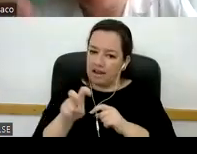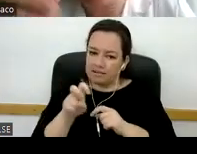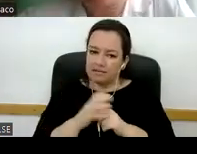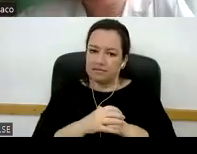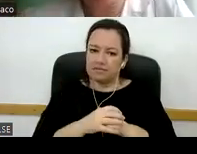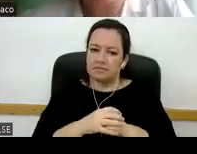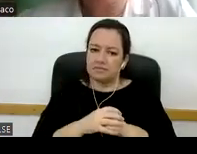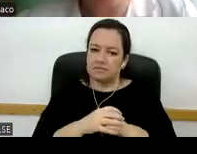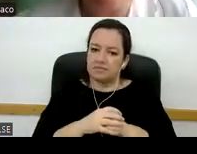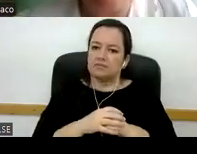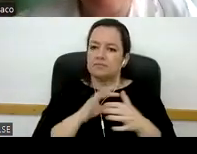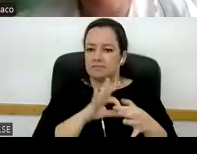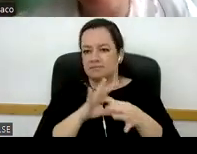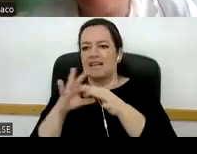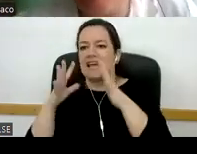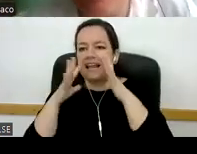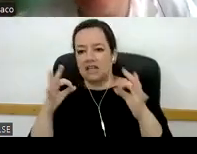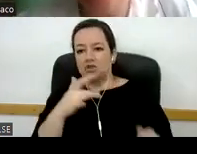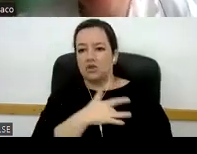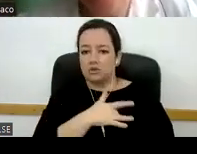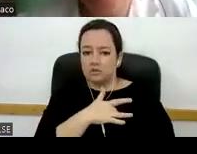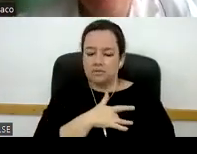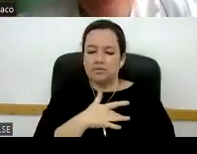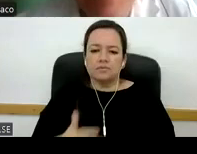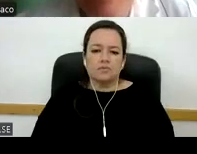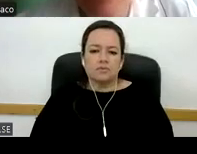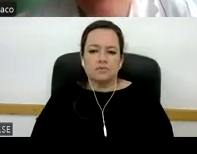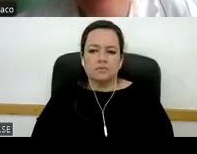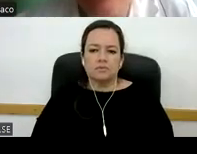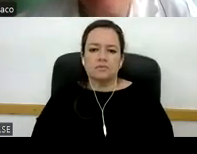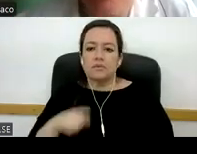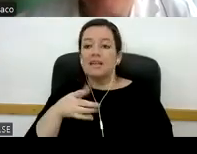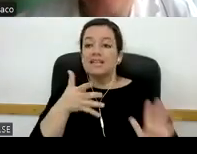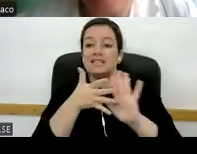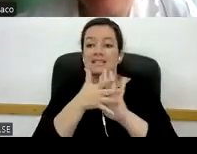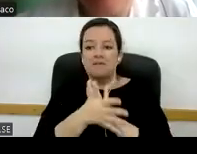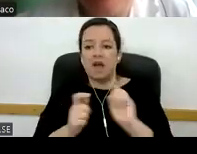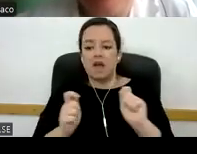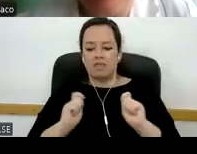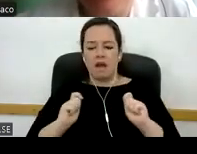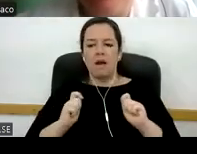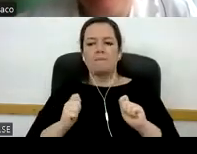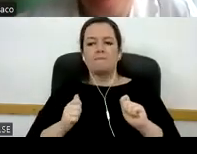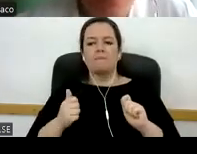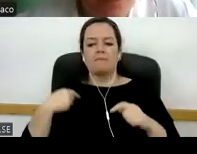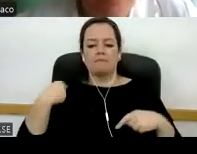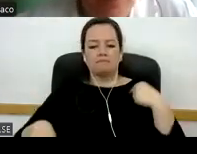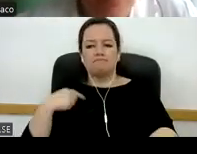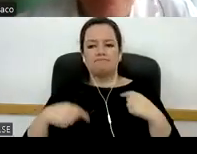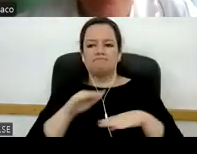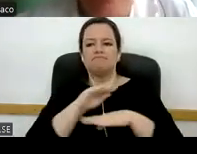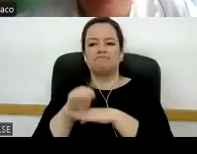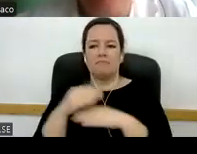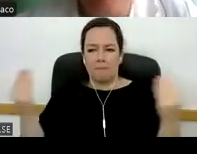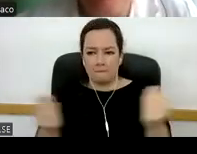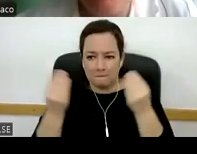sí podemos enlazarlo con el riesgo cardiovascular. Y el Cistus incanus, como potente antioxidante que es, también nos podría ayudar en ese sentido. Recordad que